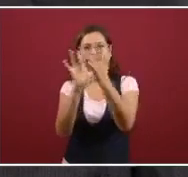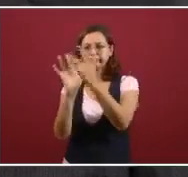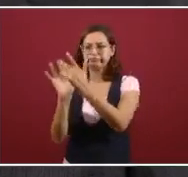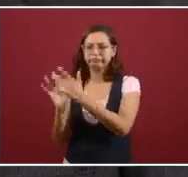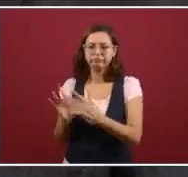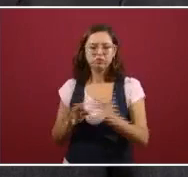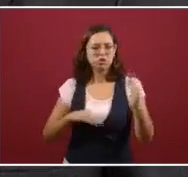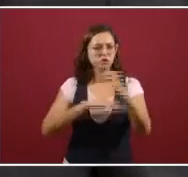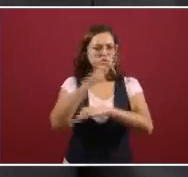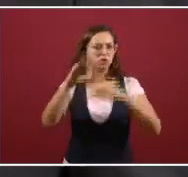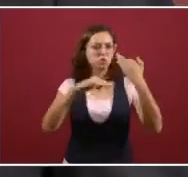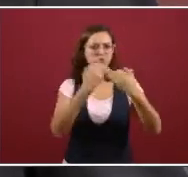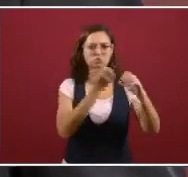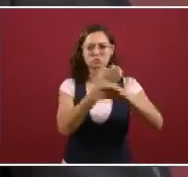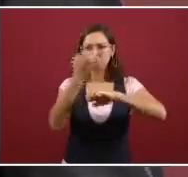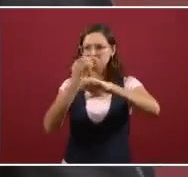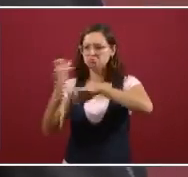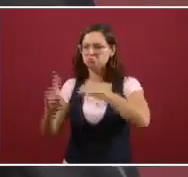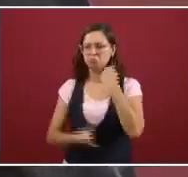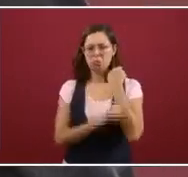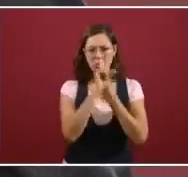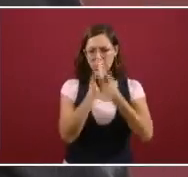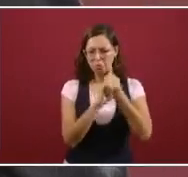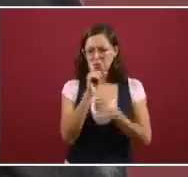tenido problemas mayores.